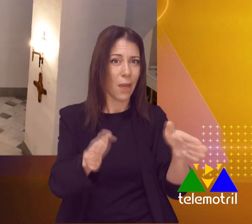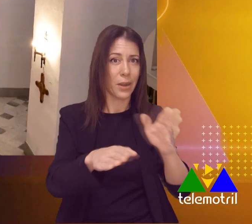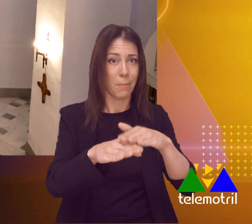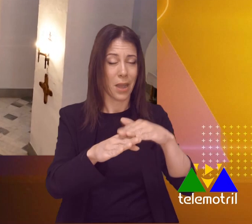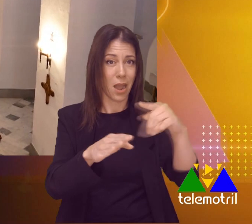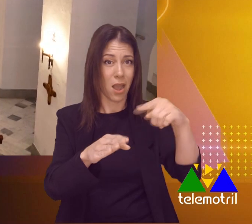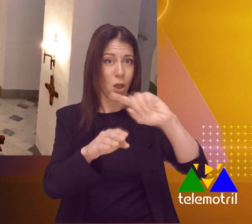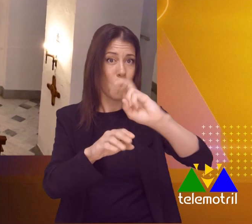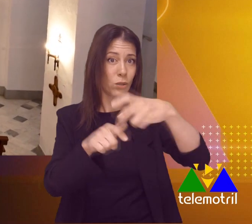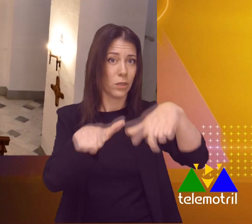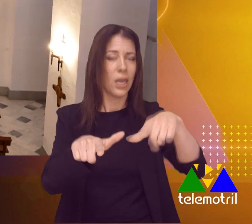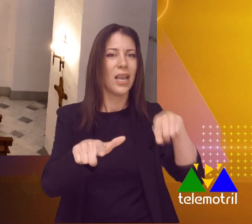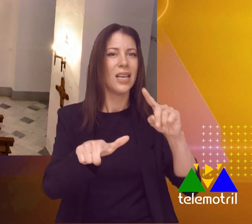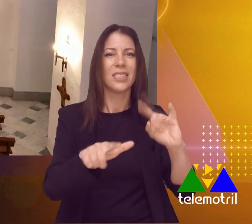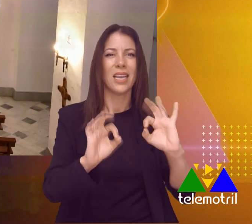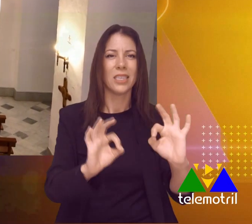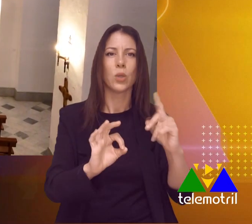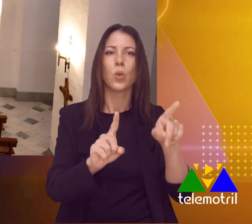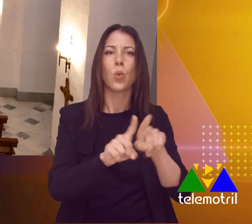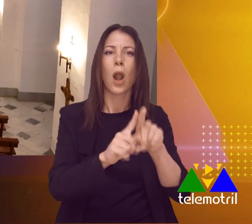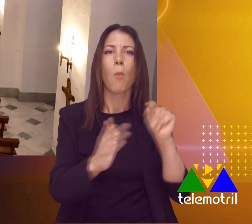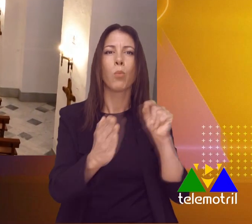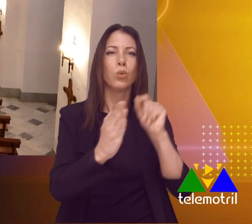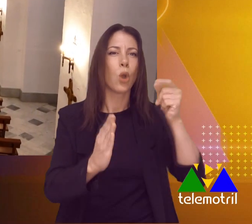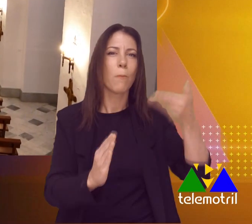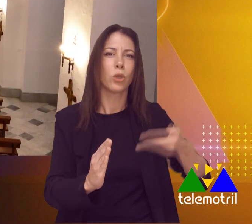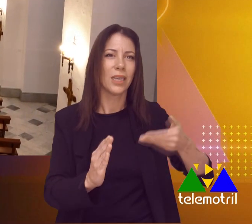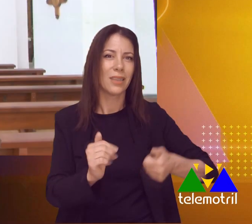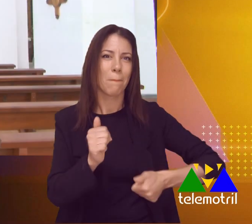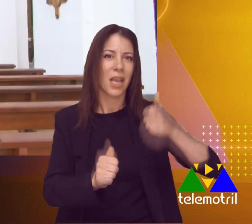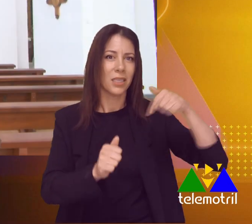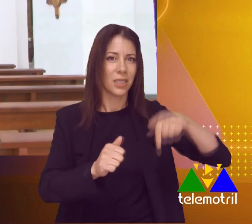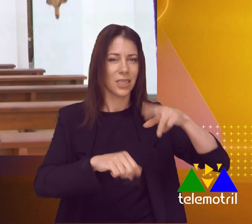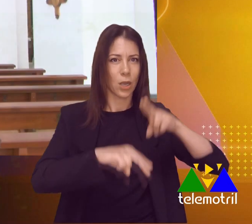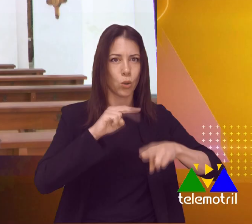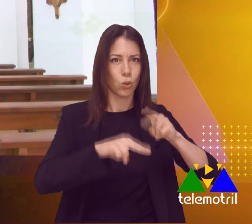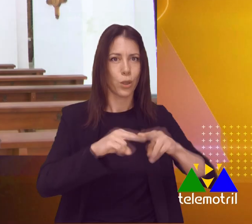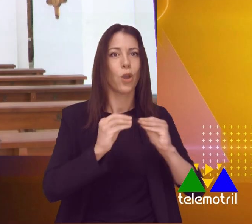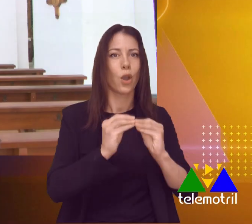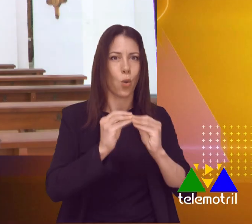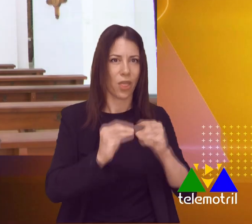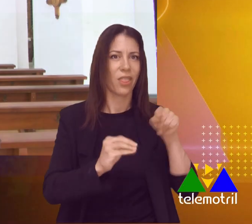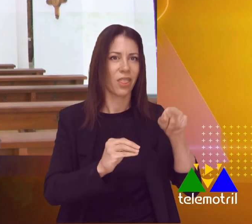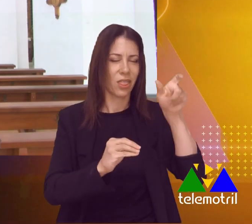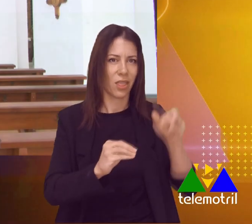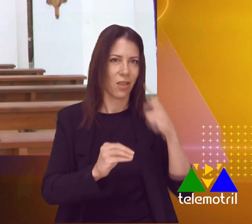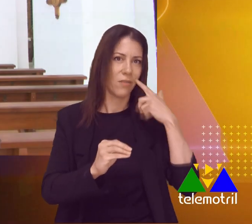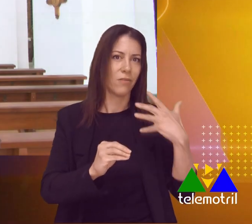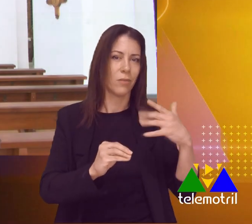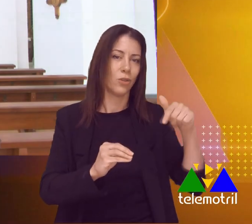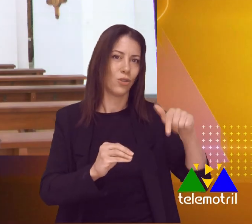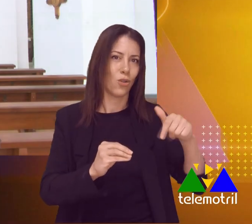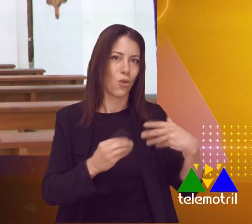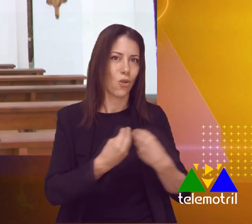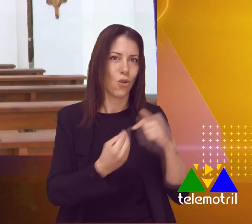retablo sea el punto fundamental de esta construcción que hace Ambrosio de Vico con